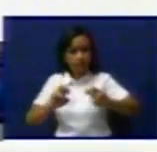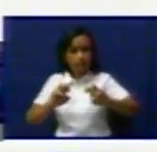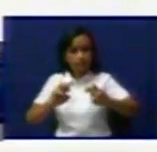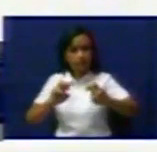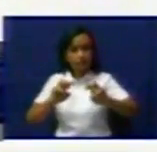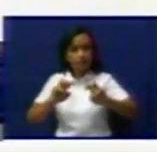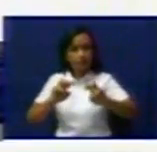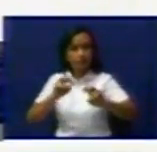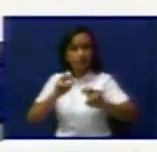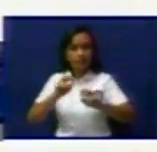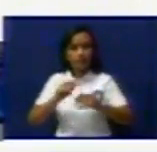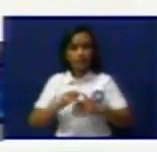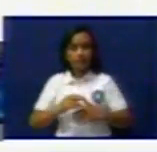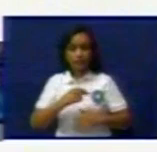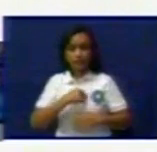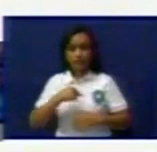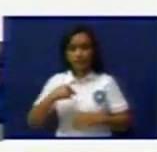llevado